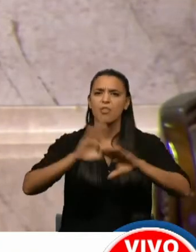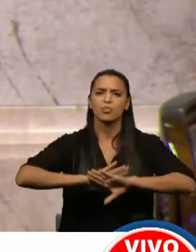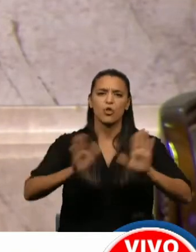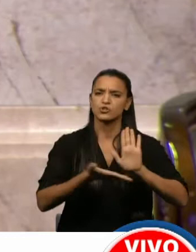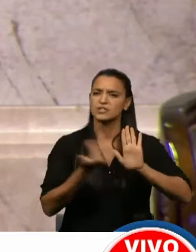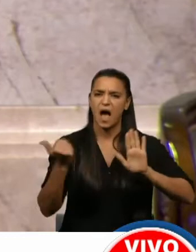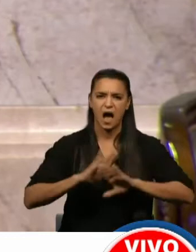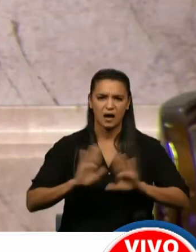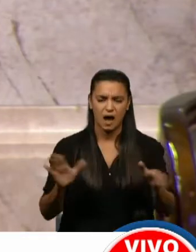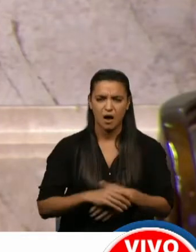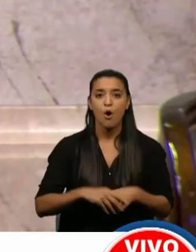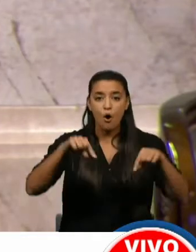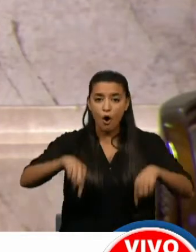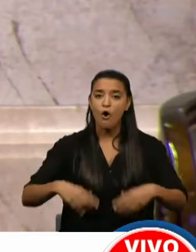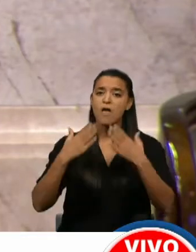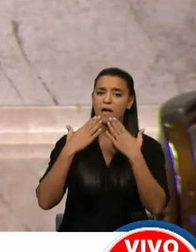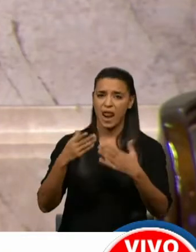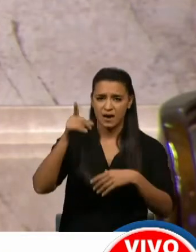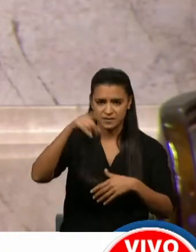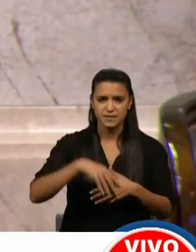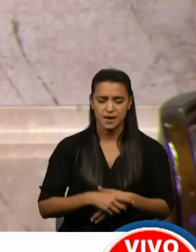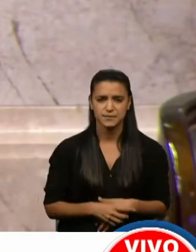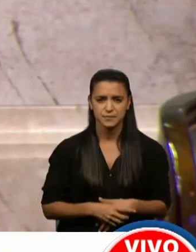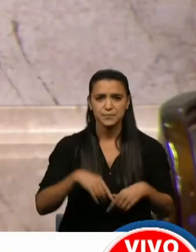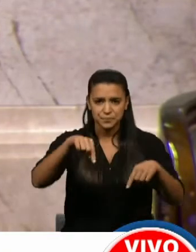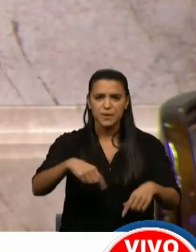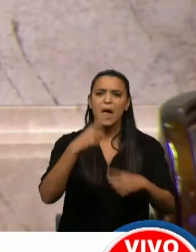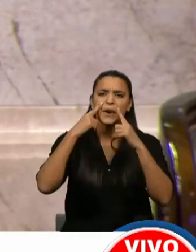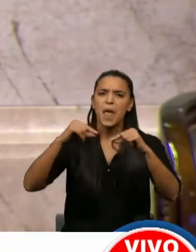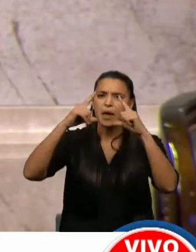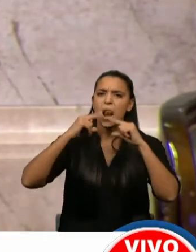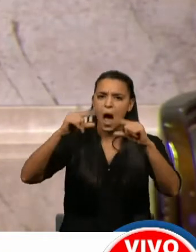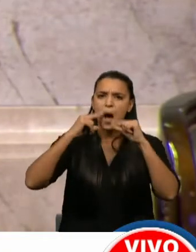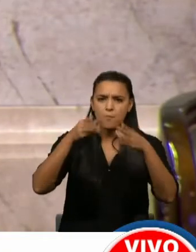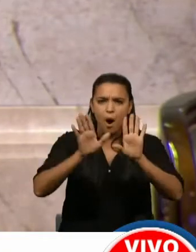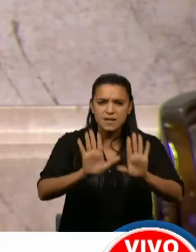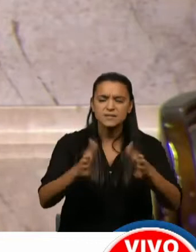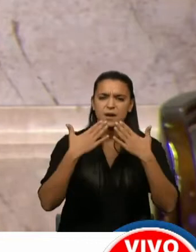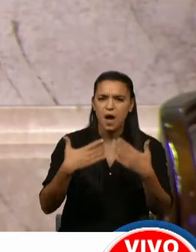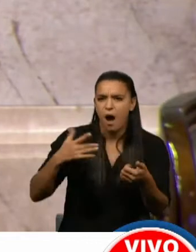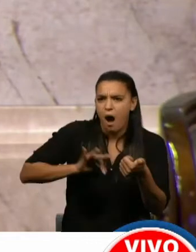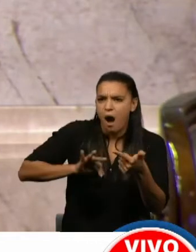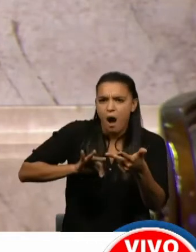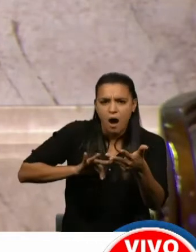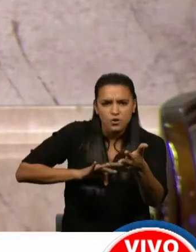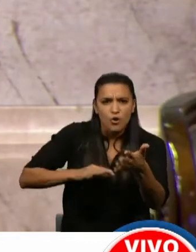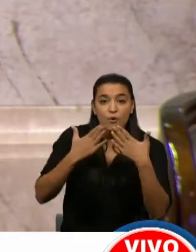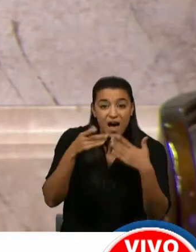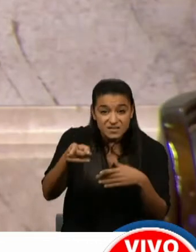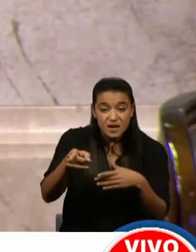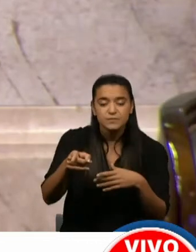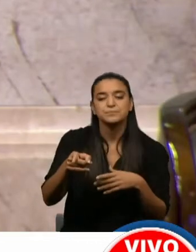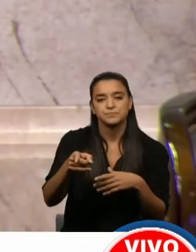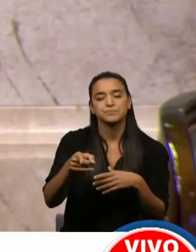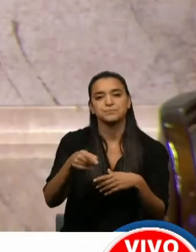elimine. Y hoy, gracias a estos reclamos, durante tantos años,